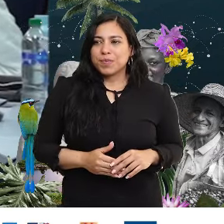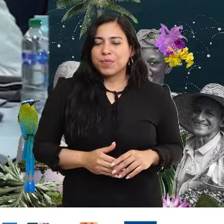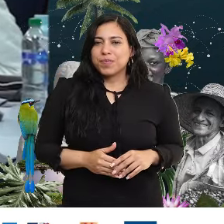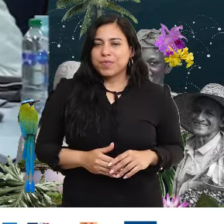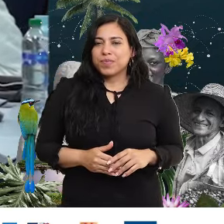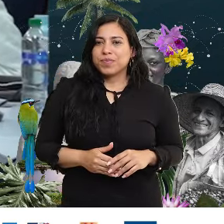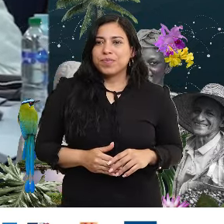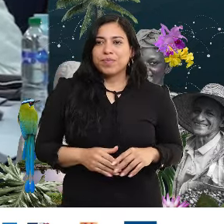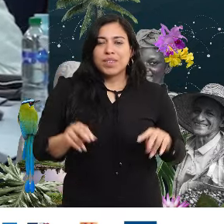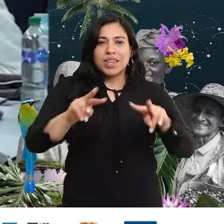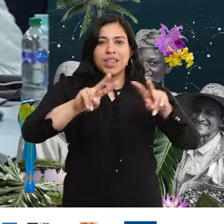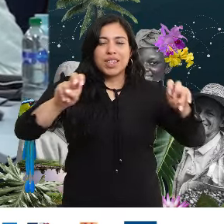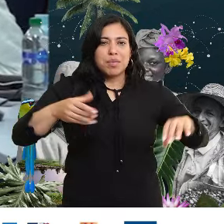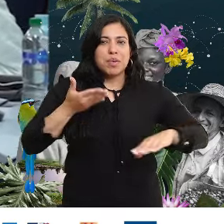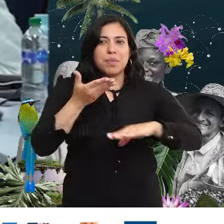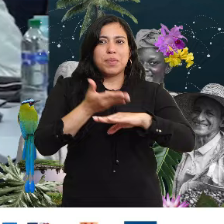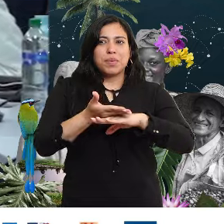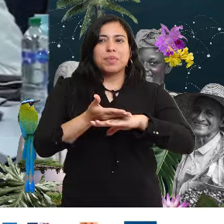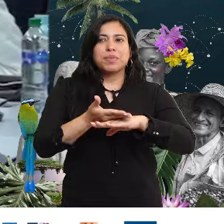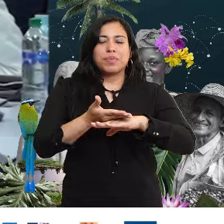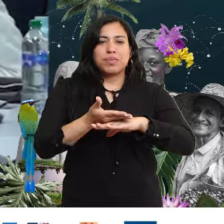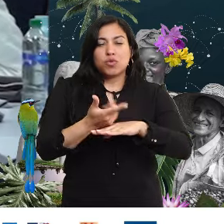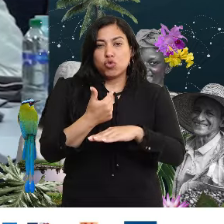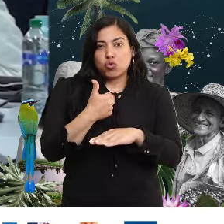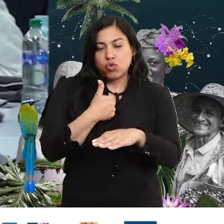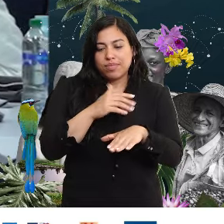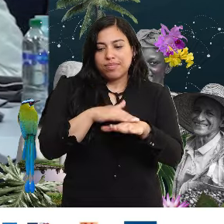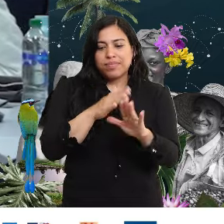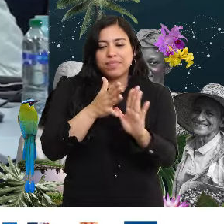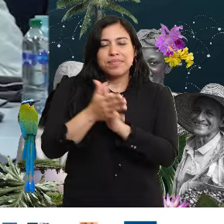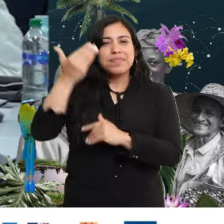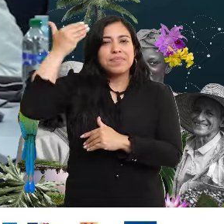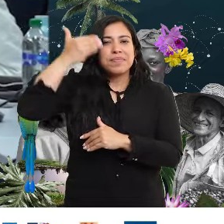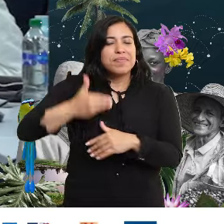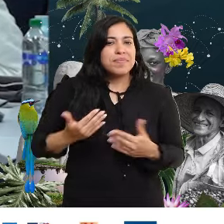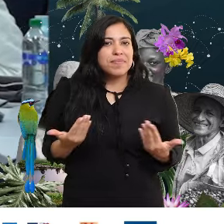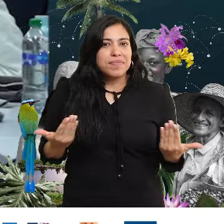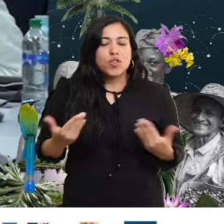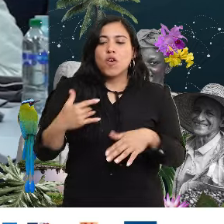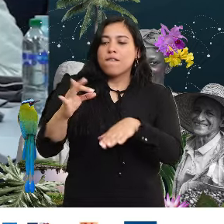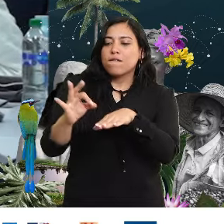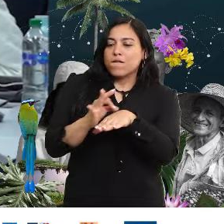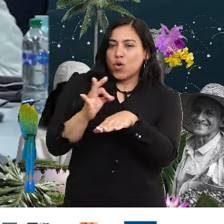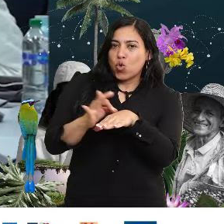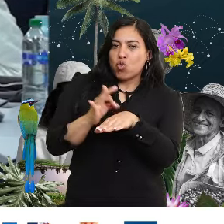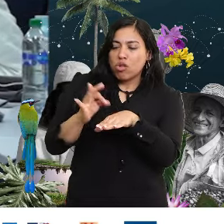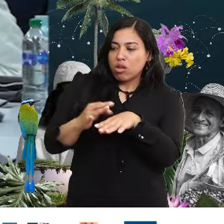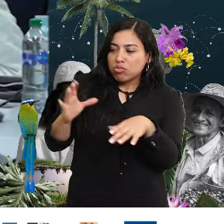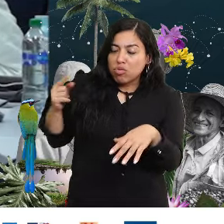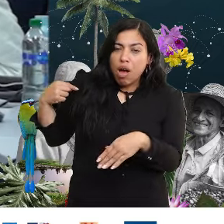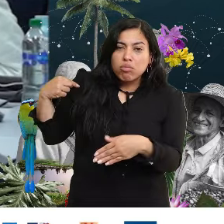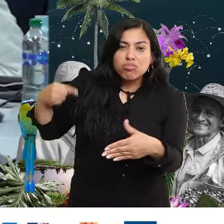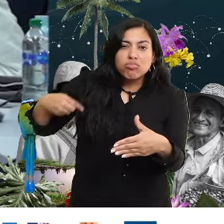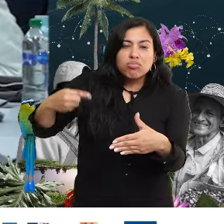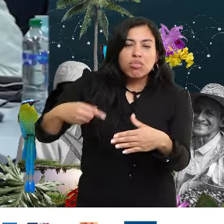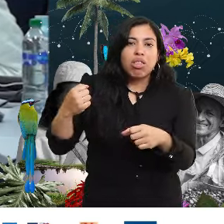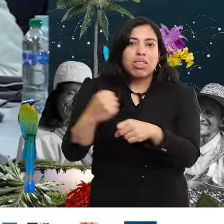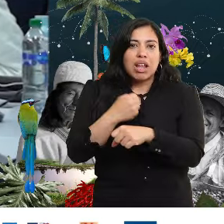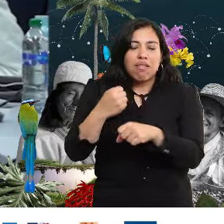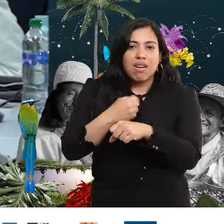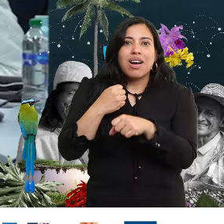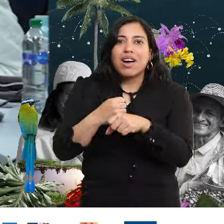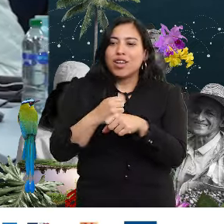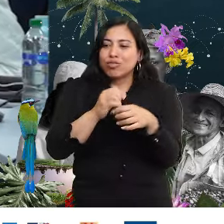la mesa. Como Sandra lo dijo, yo hago parte de una asociación que venimos trabajando temas de ese